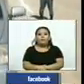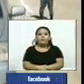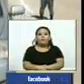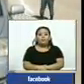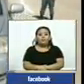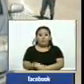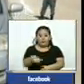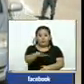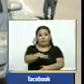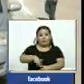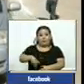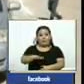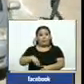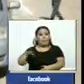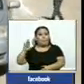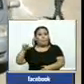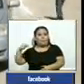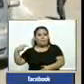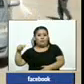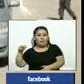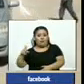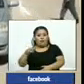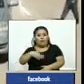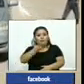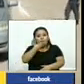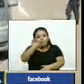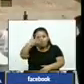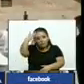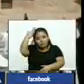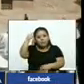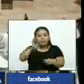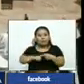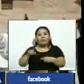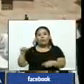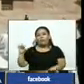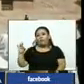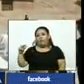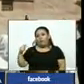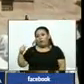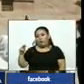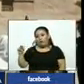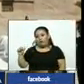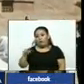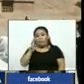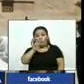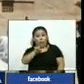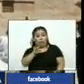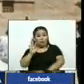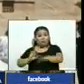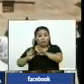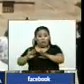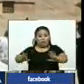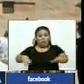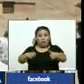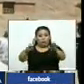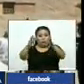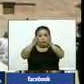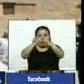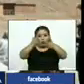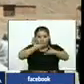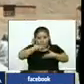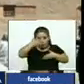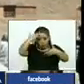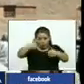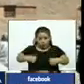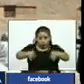La provincia de Bamiyan, en el centro de Afganistán, es ampliamente conocida por sus dos grandes e históricas estatuas de Buda, destruidas por